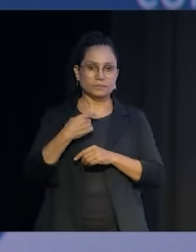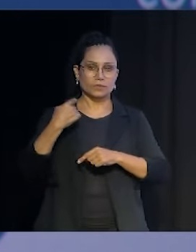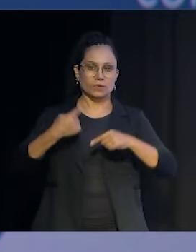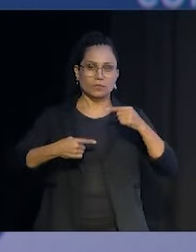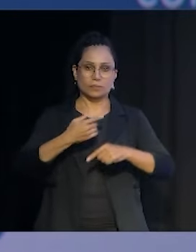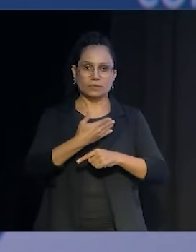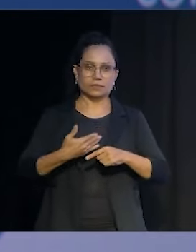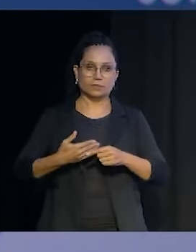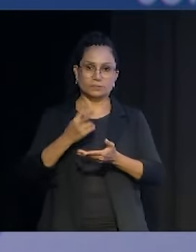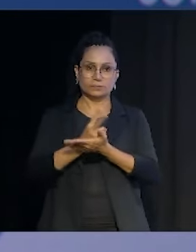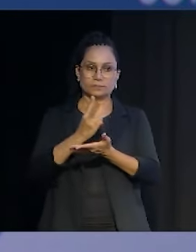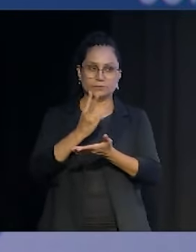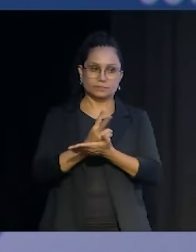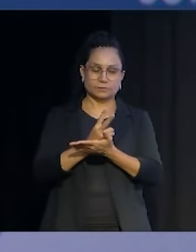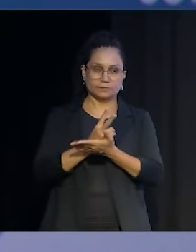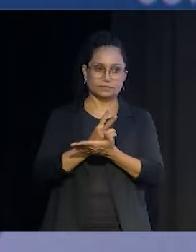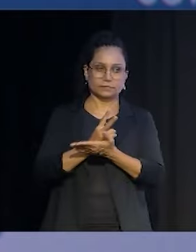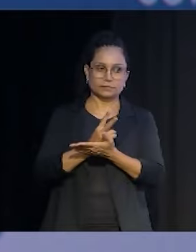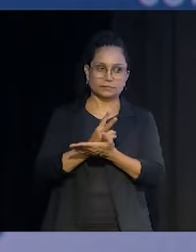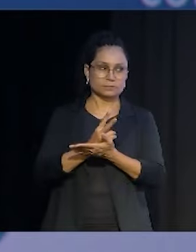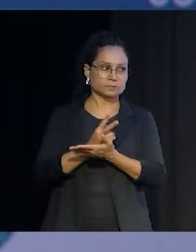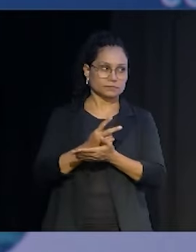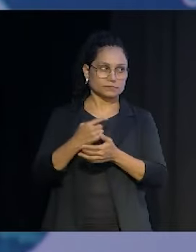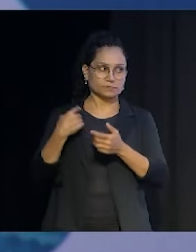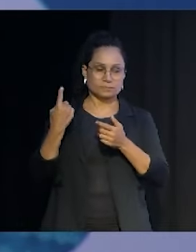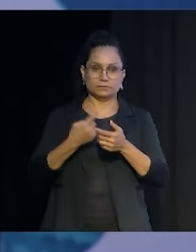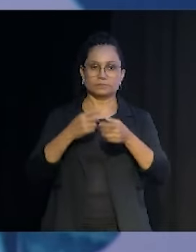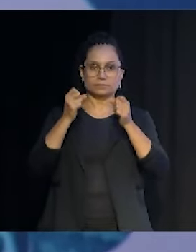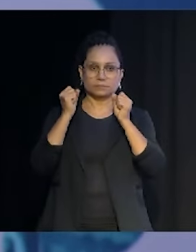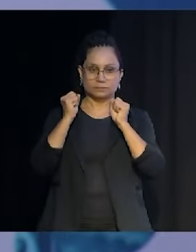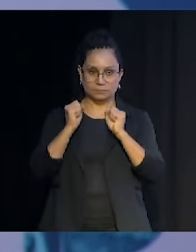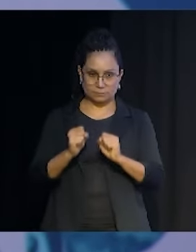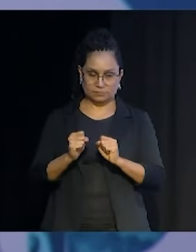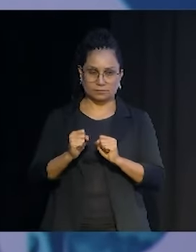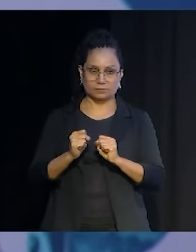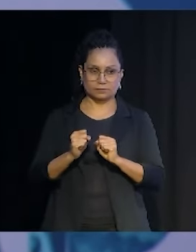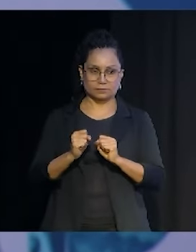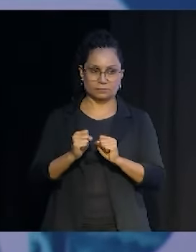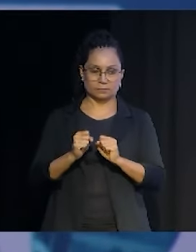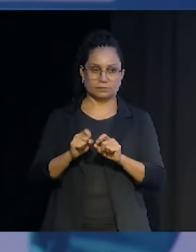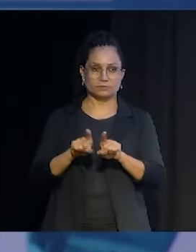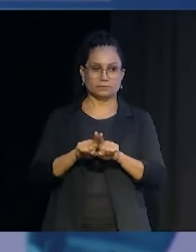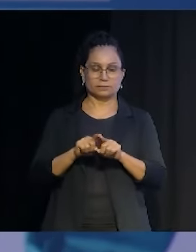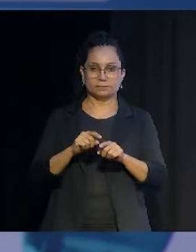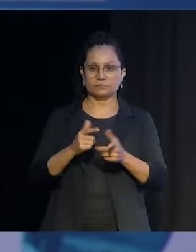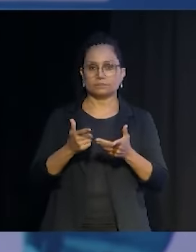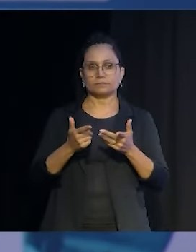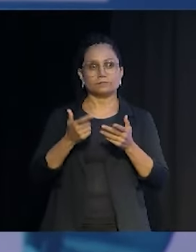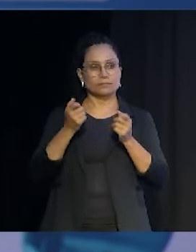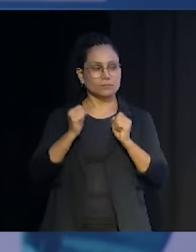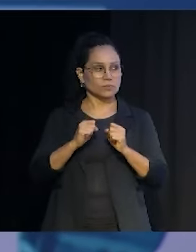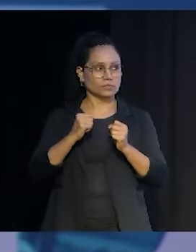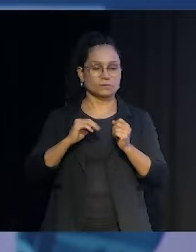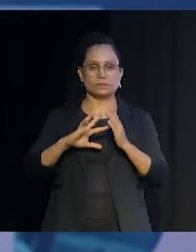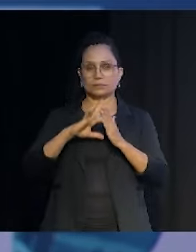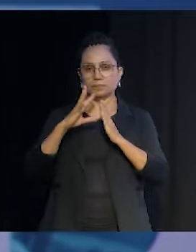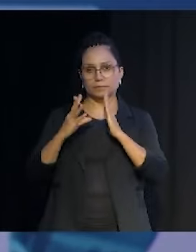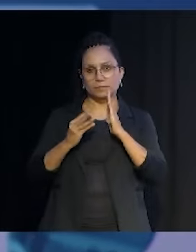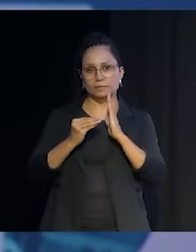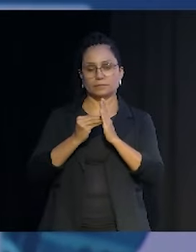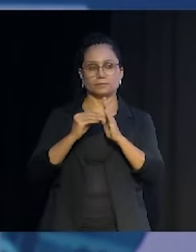y tengamos políticas públicas consistentes y continuemos creciendo. Nosotros podemos ser, no tengo mayor, la mínima